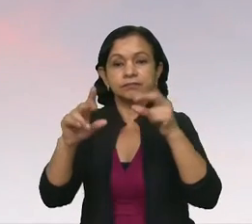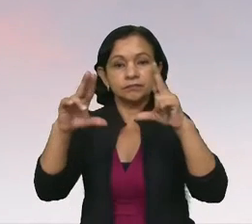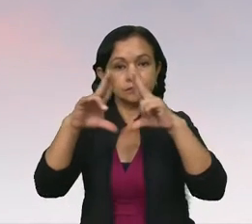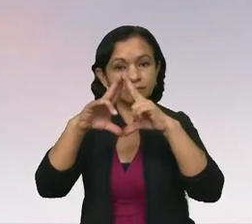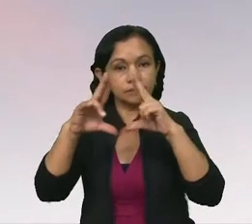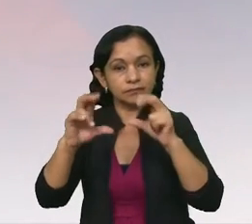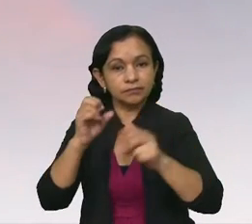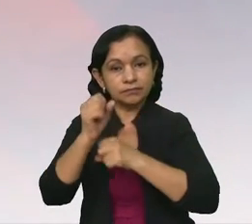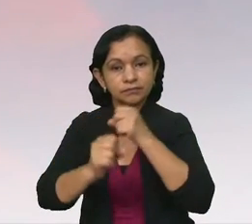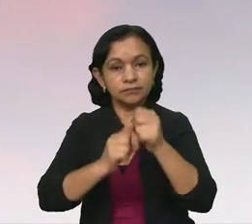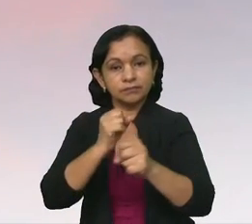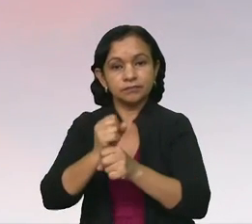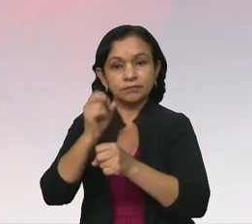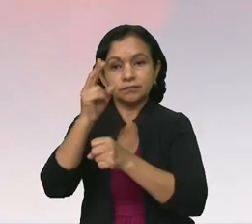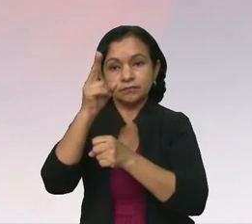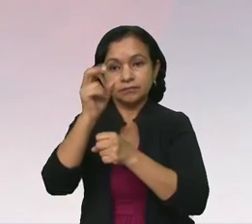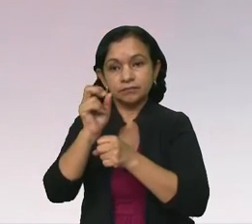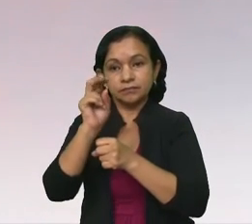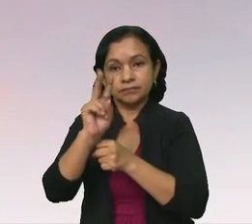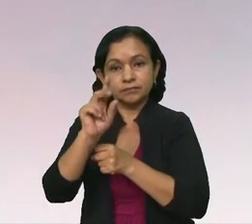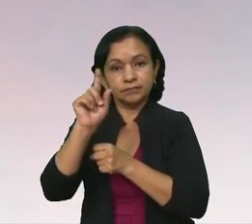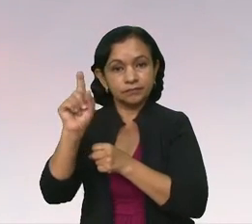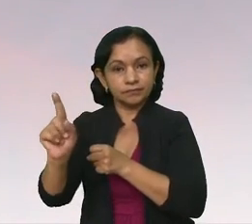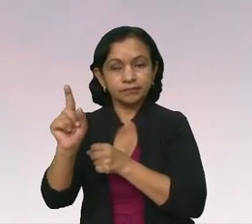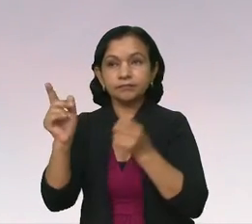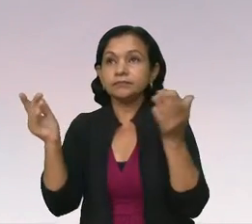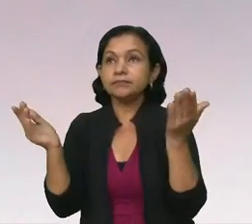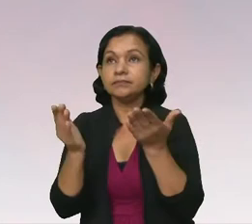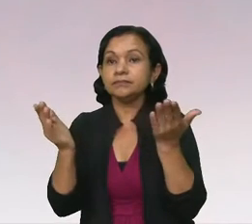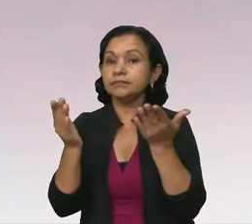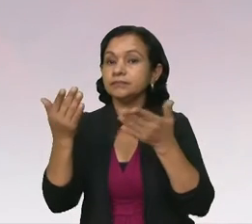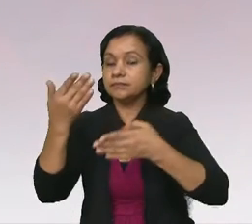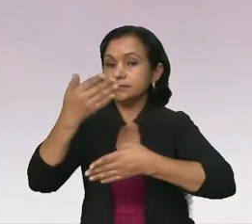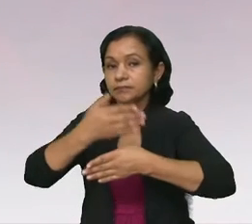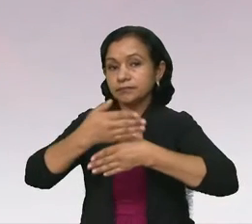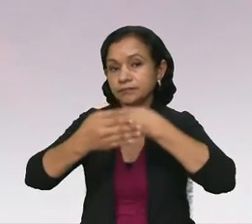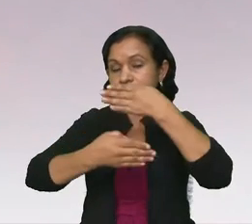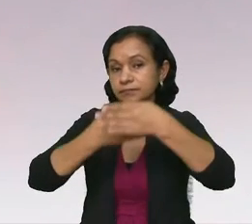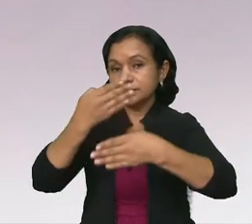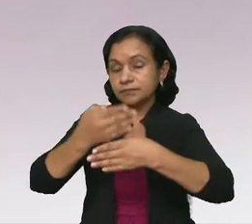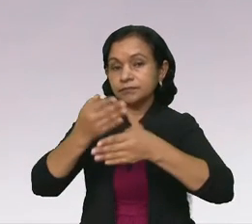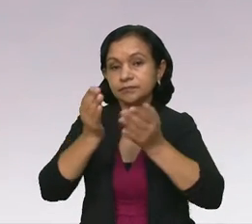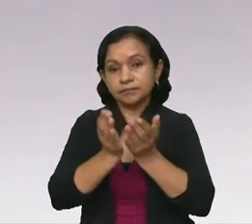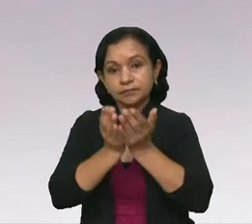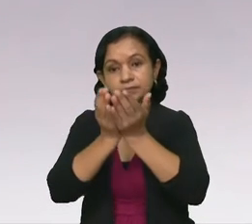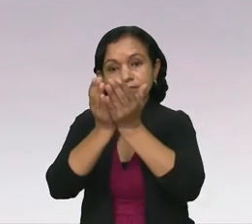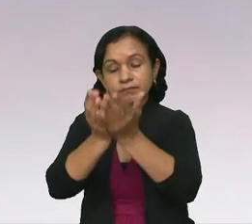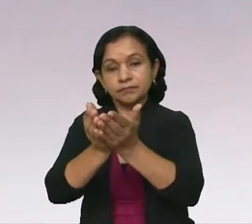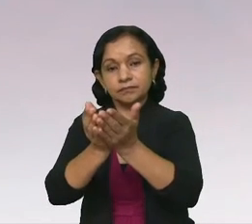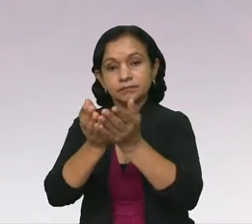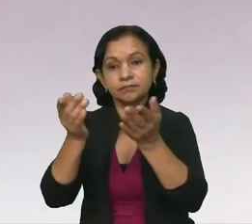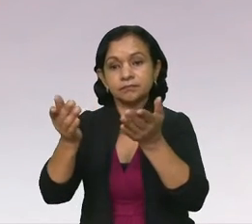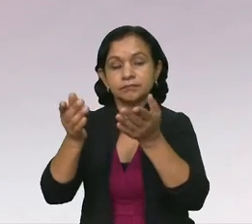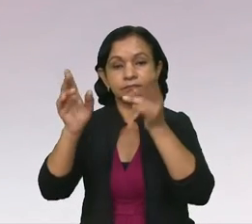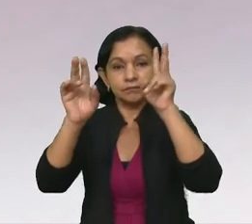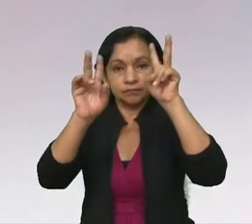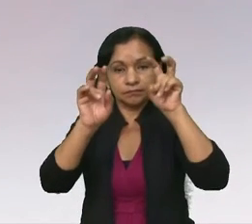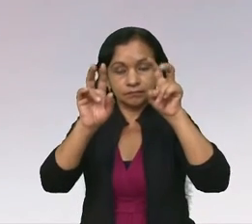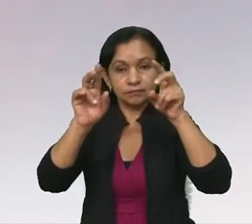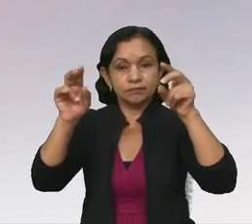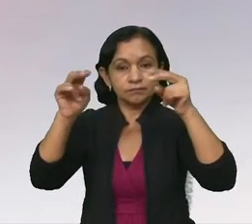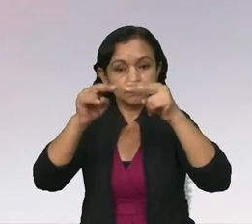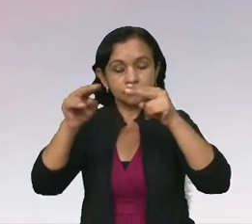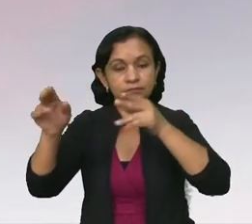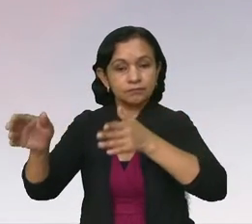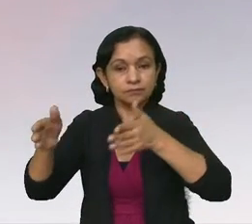Nicaragua en el año 2021, así como infraestructura vial y portuaria, también cooperación en esos temas, energía,